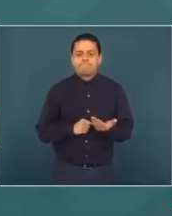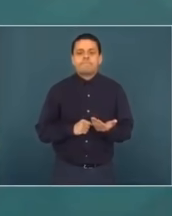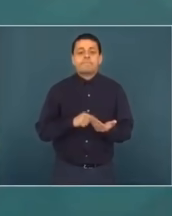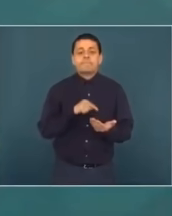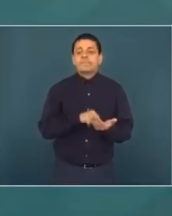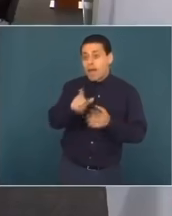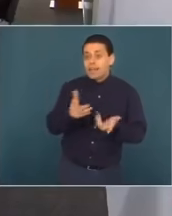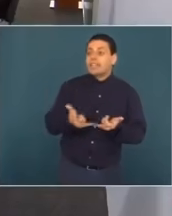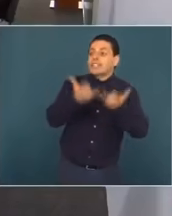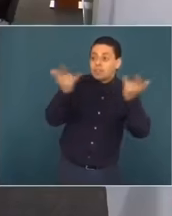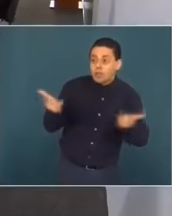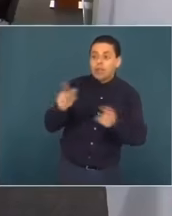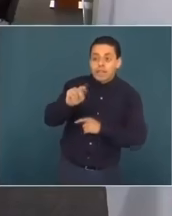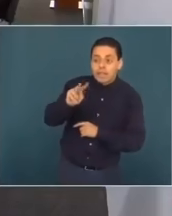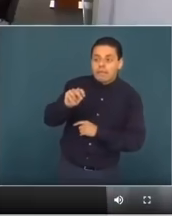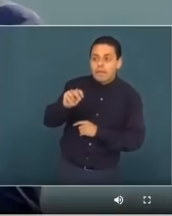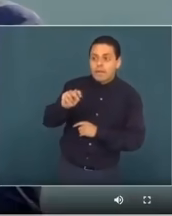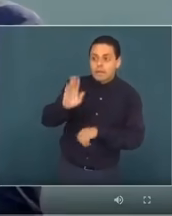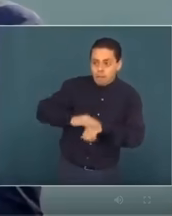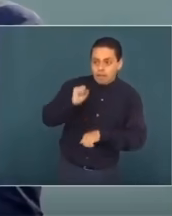escandalosa.